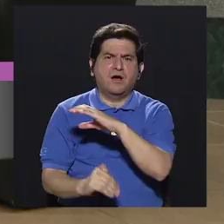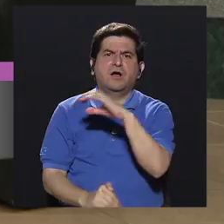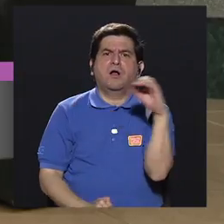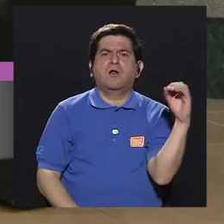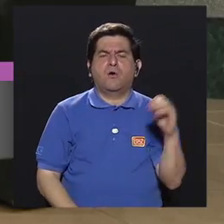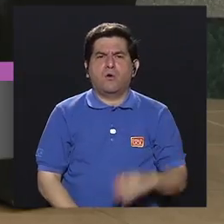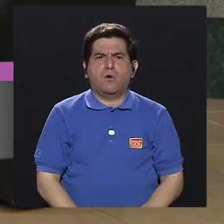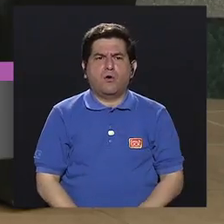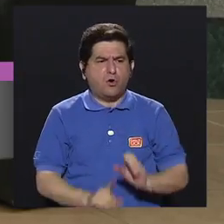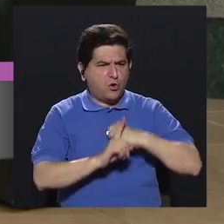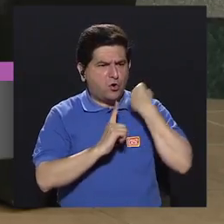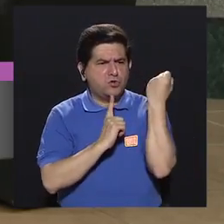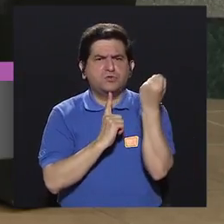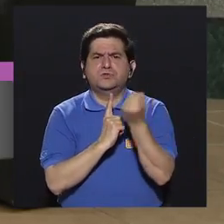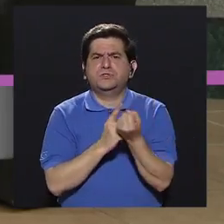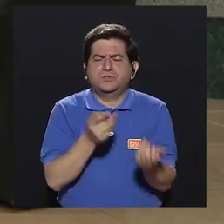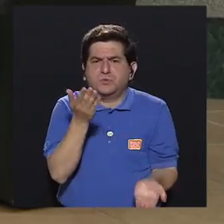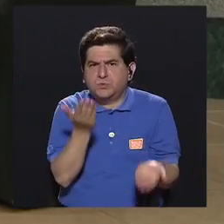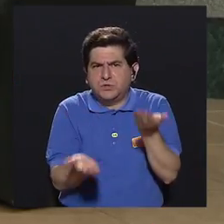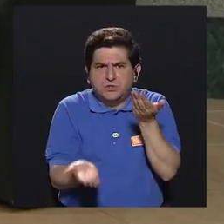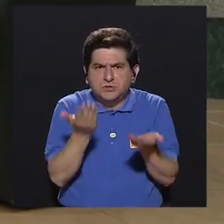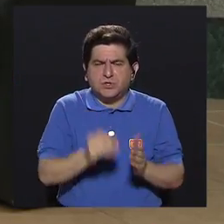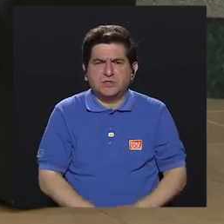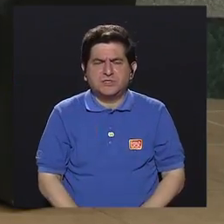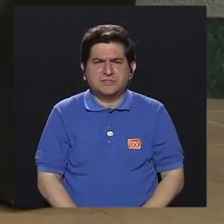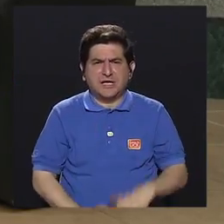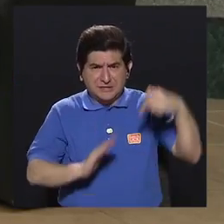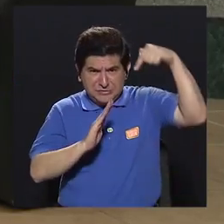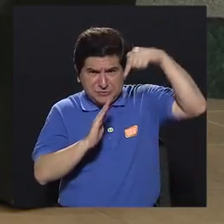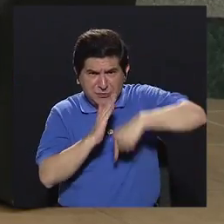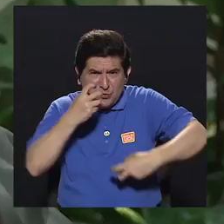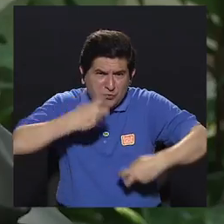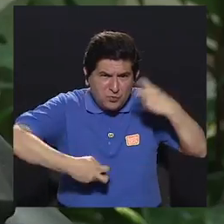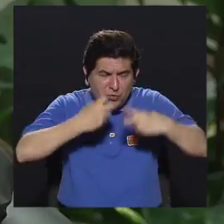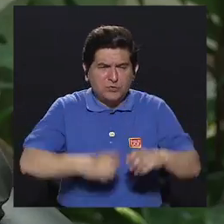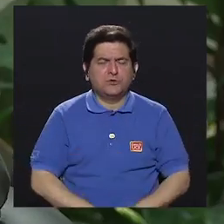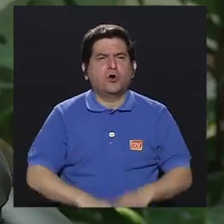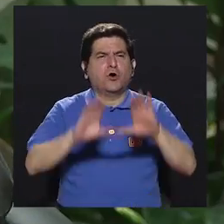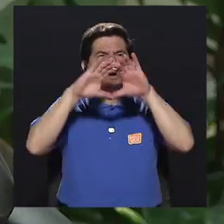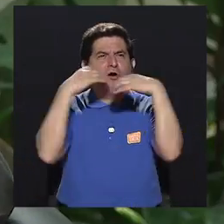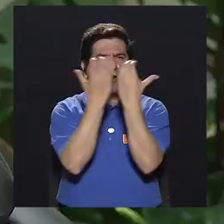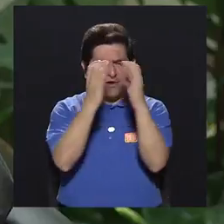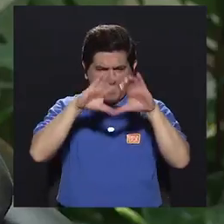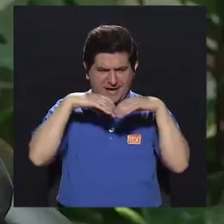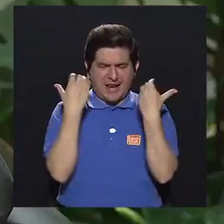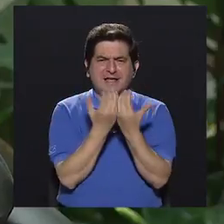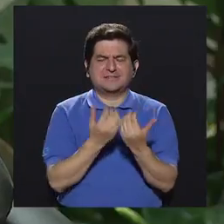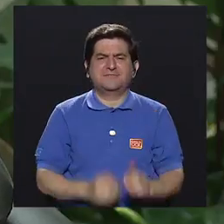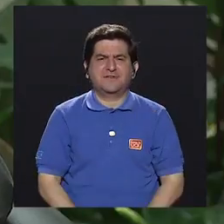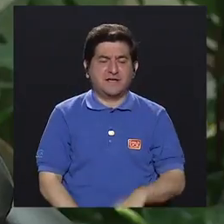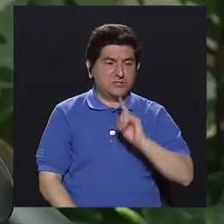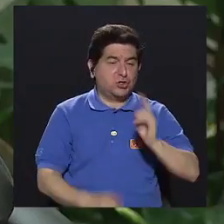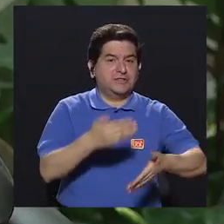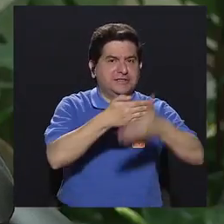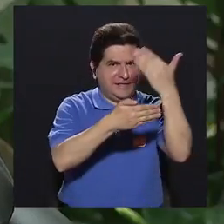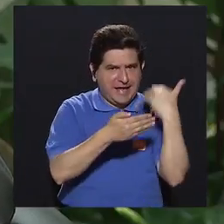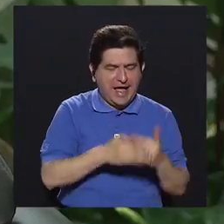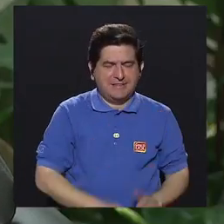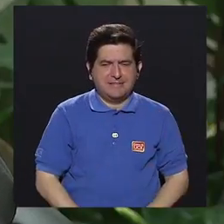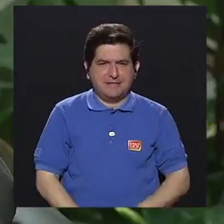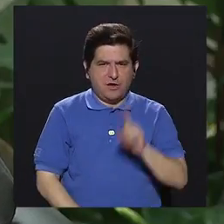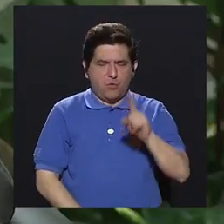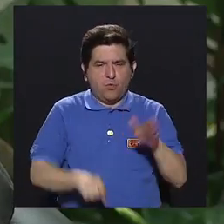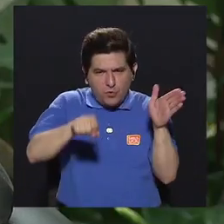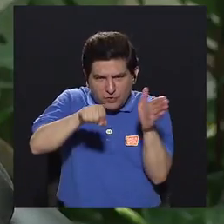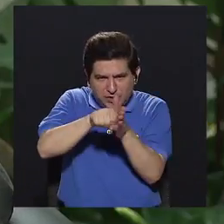diferentes condiciones de gravedad, por ejemplo? En sí la clasificación es más que todo en esta que les estaba mencionando, que